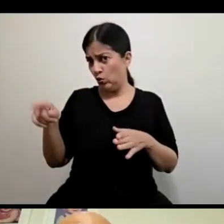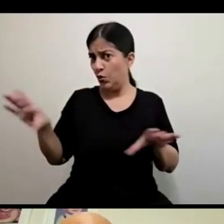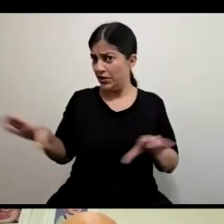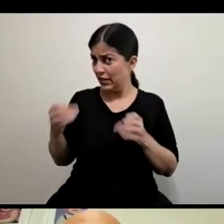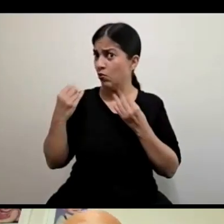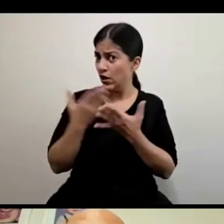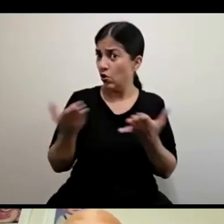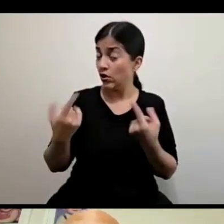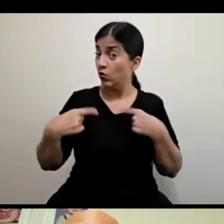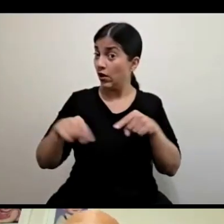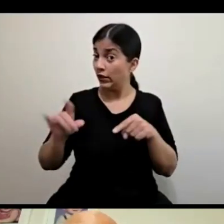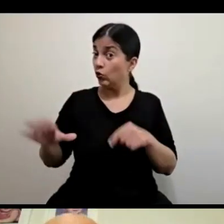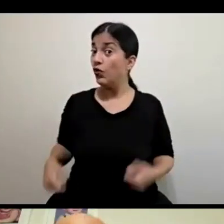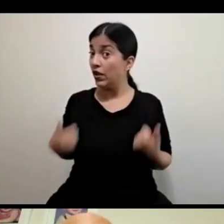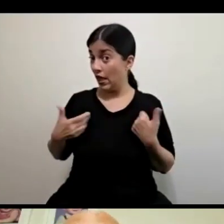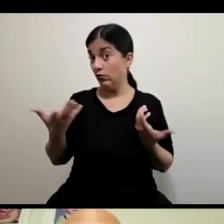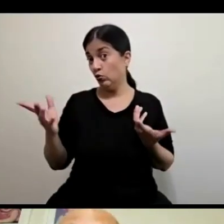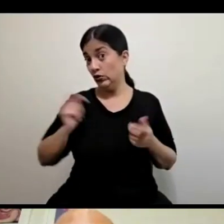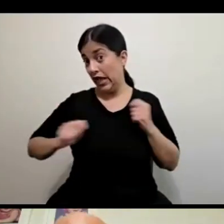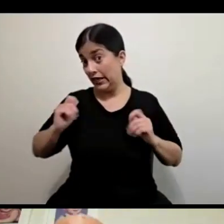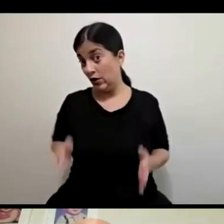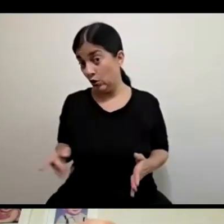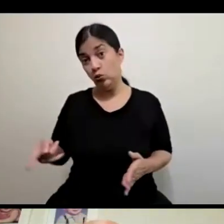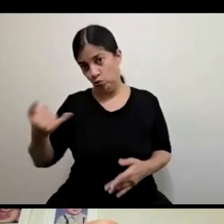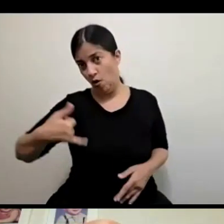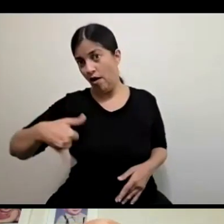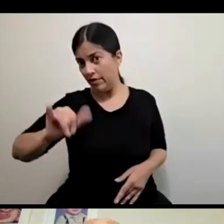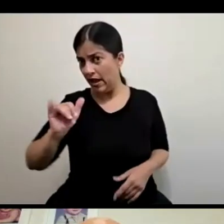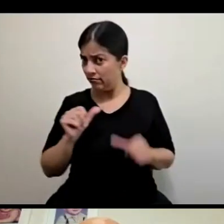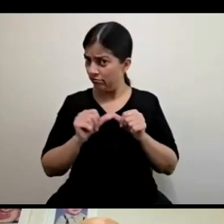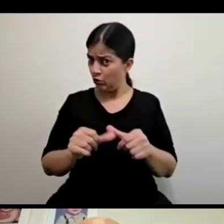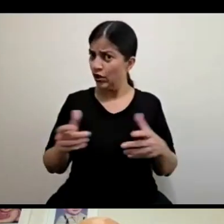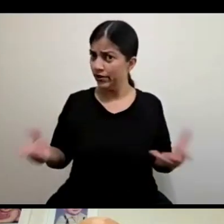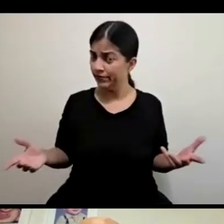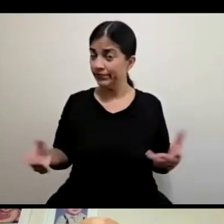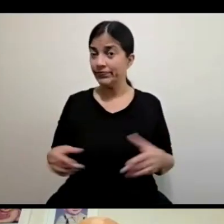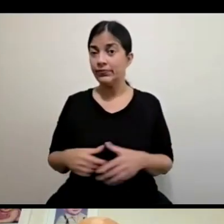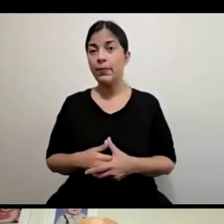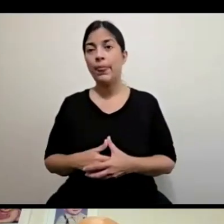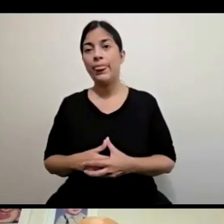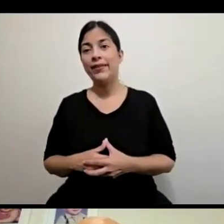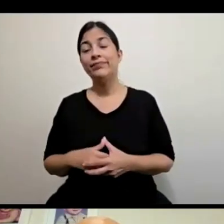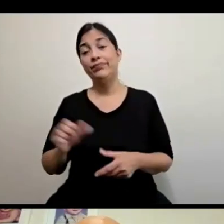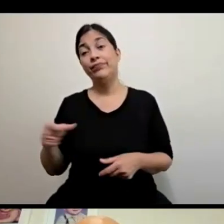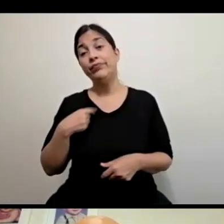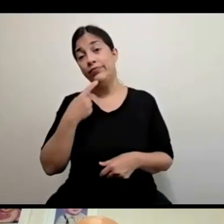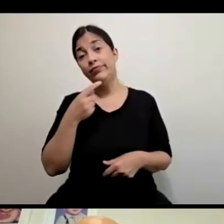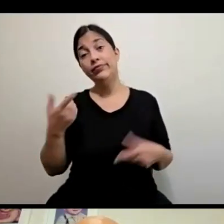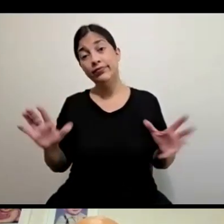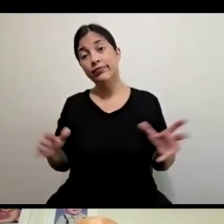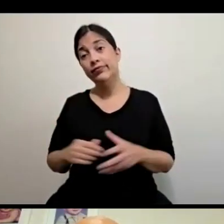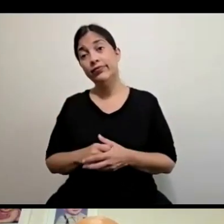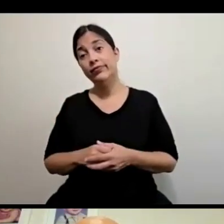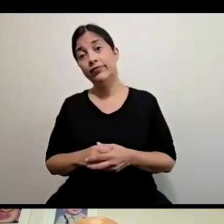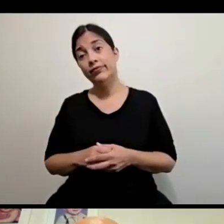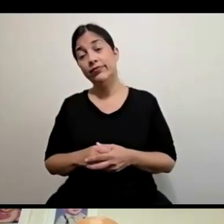durante tu vida como teatrista y todavía sigues haciendo. Pues, como les dije, Cruz Emerick, cuando tan